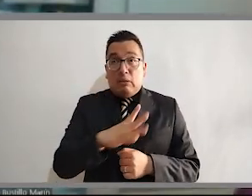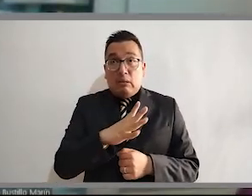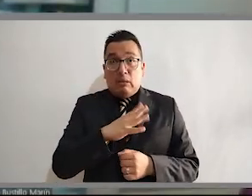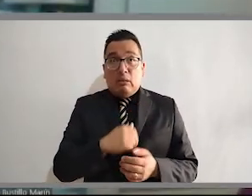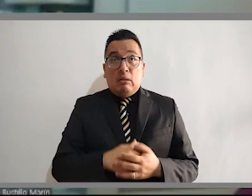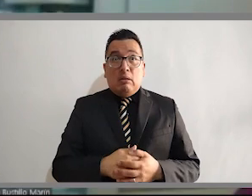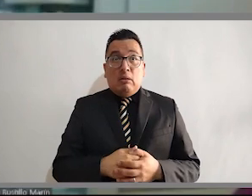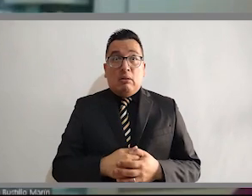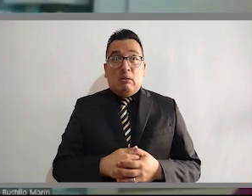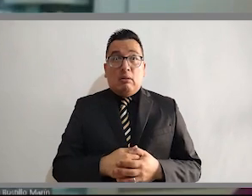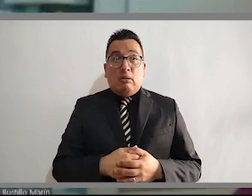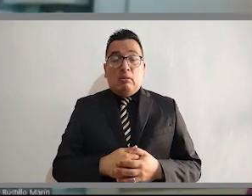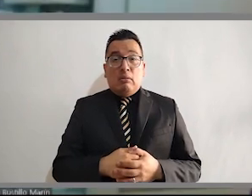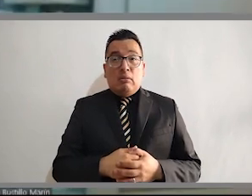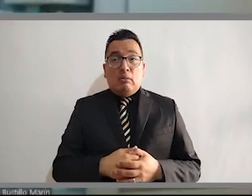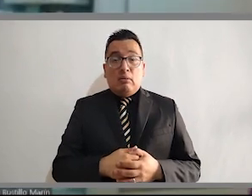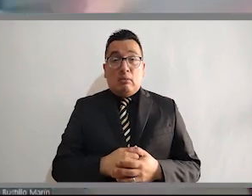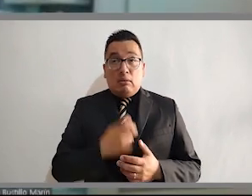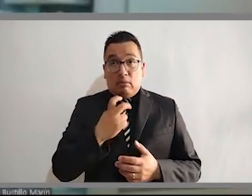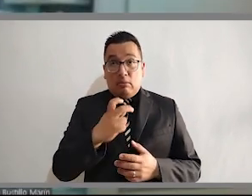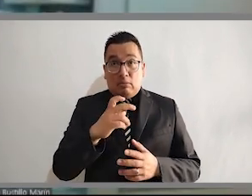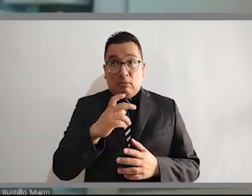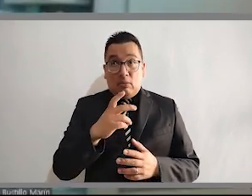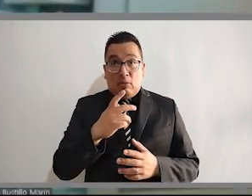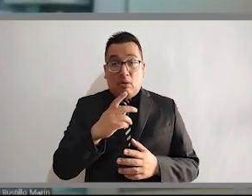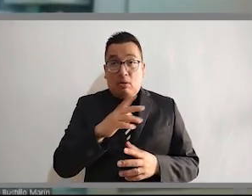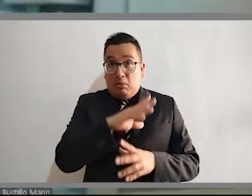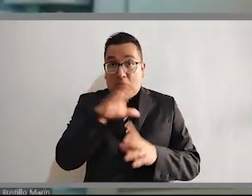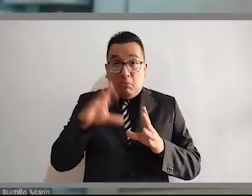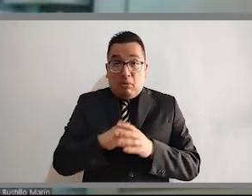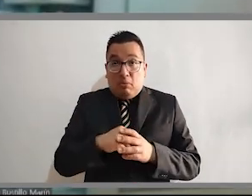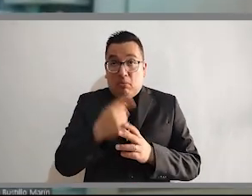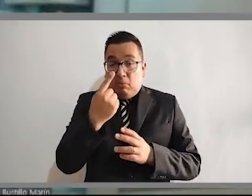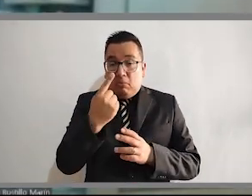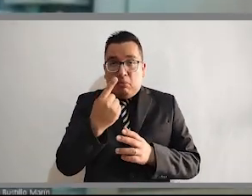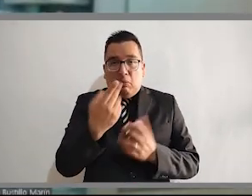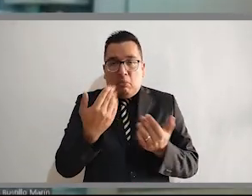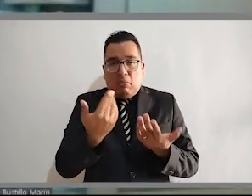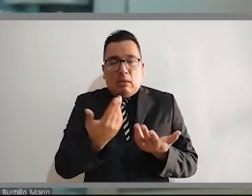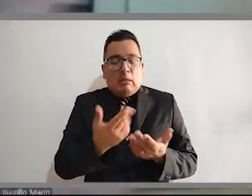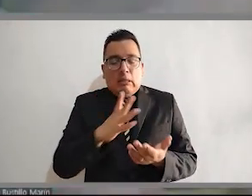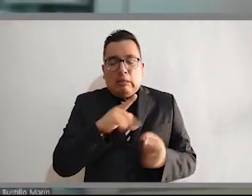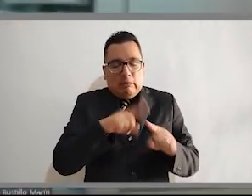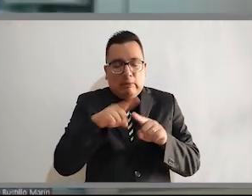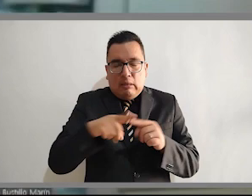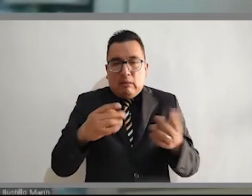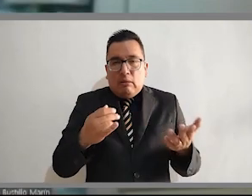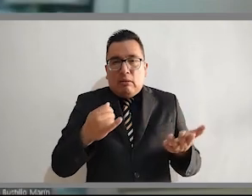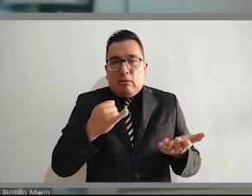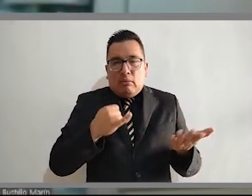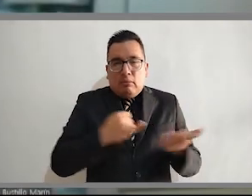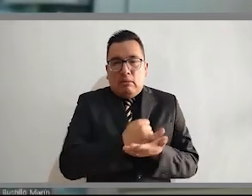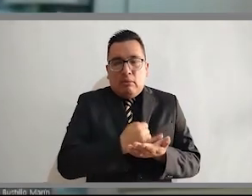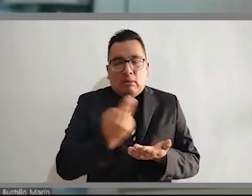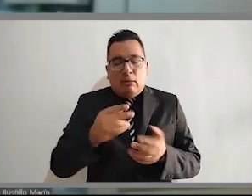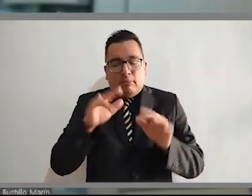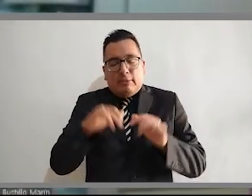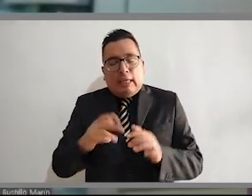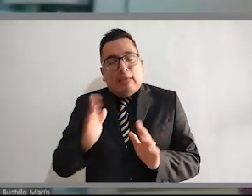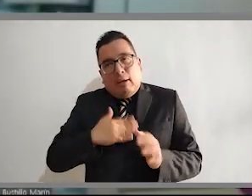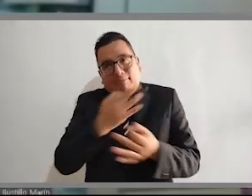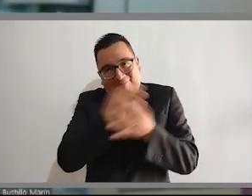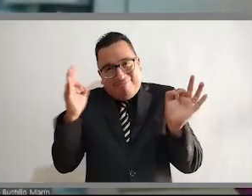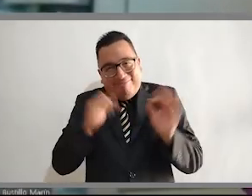no existe, podemos decir tal cual, todo esto en un solo lugar, como para que se pueda leer. Ya